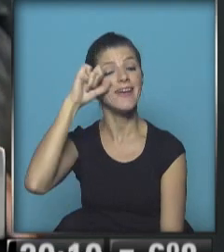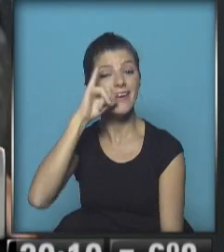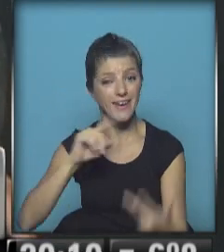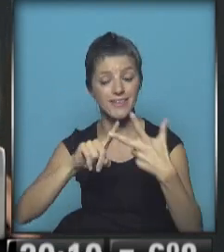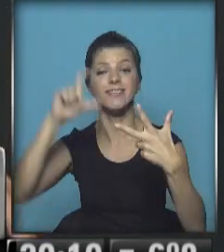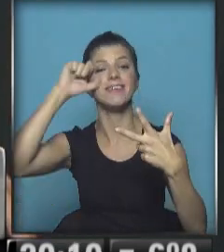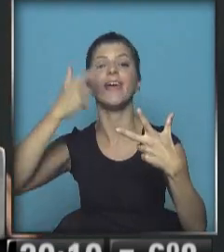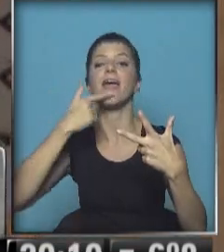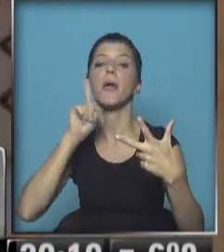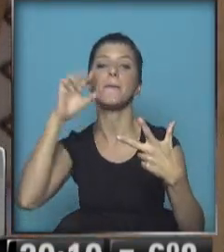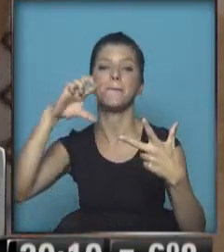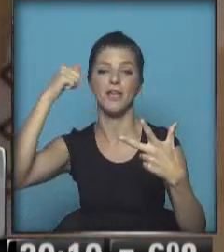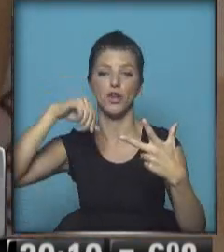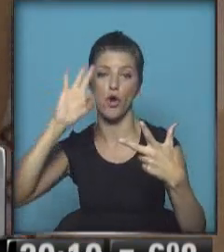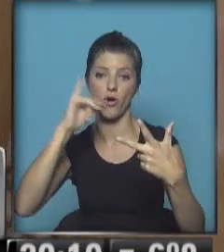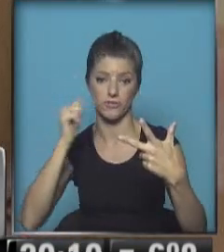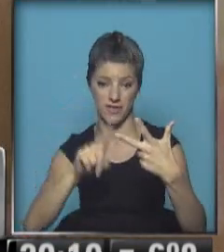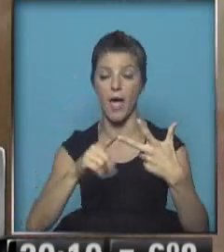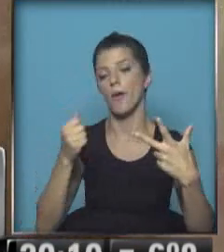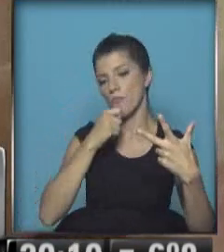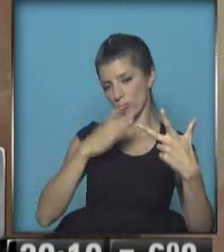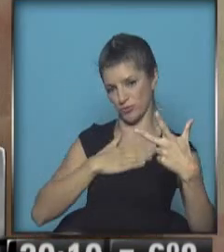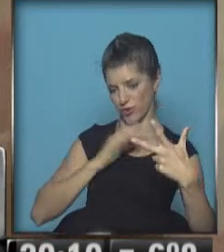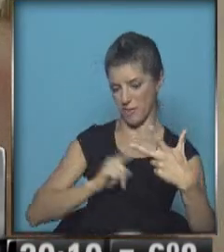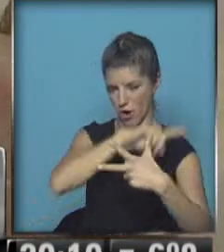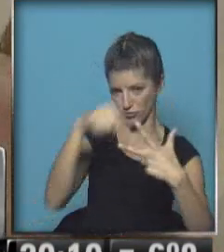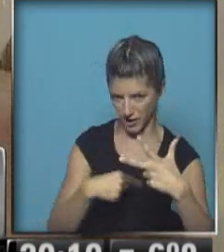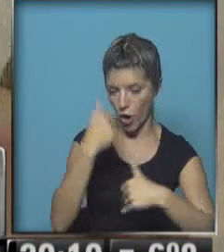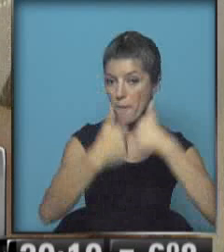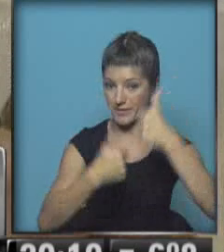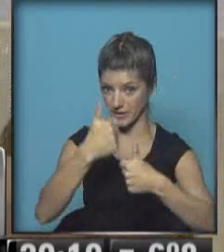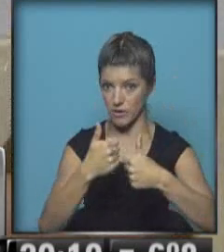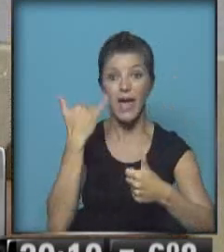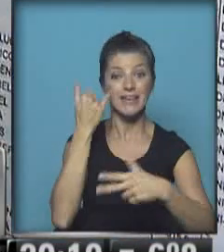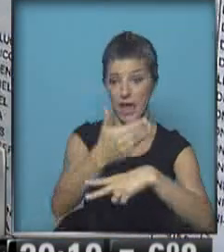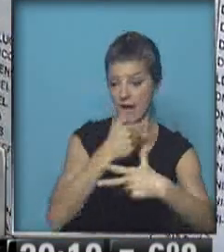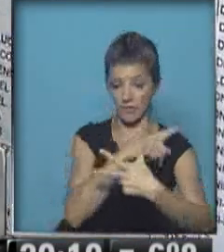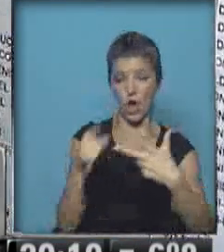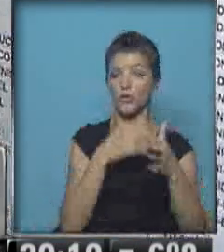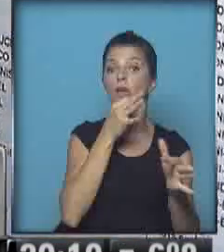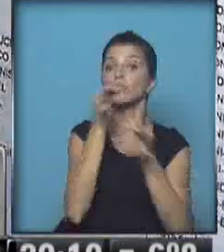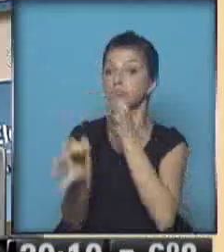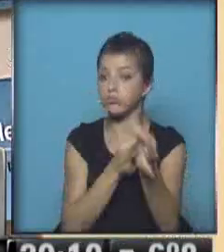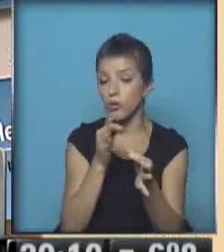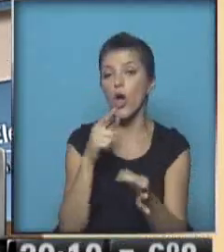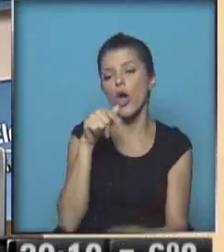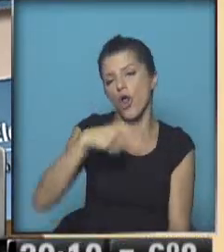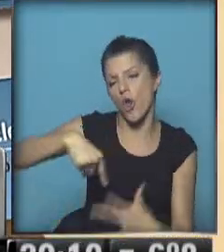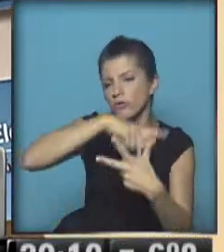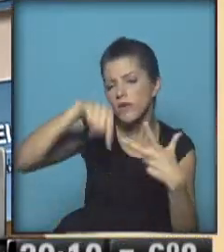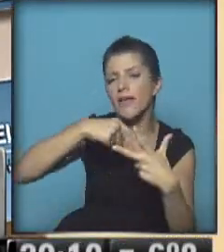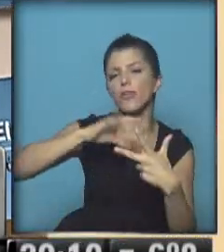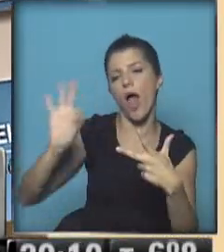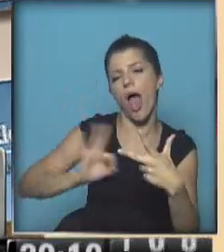por supuesto quien les habla así que hemos estado hablando con los tres este más o menos Tenemos muchos años de de